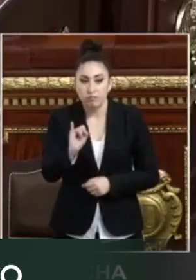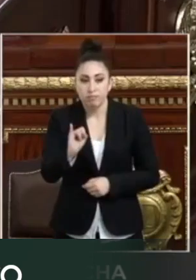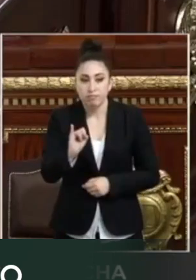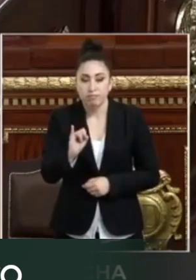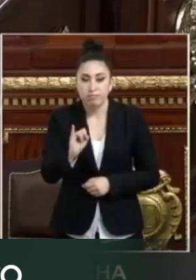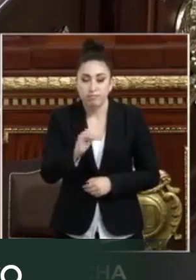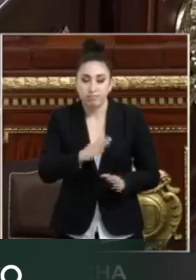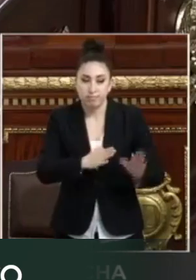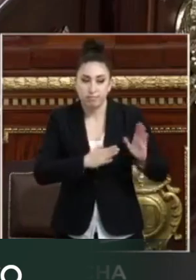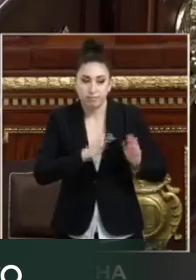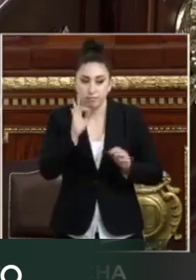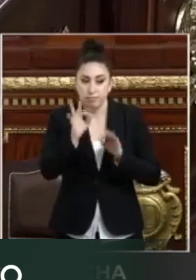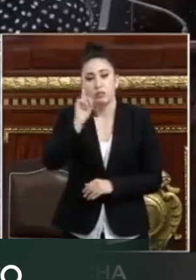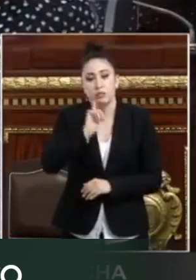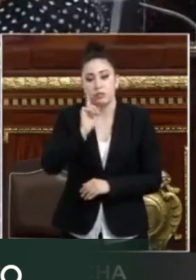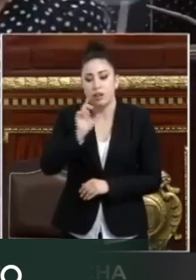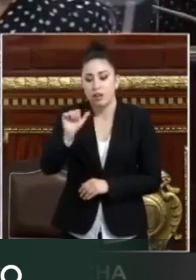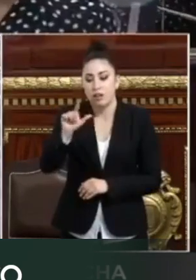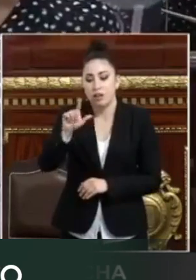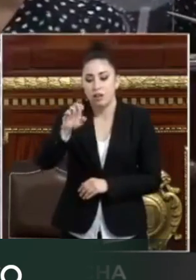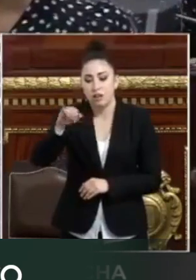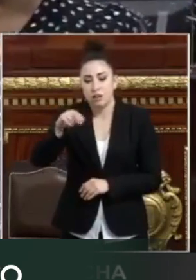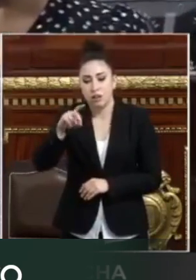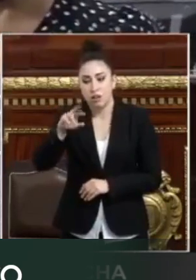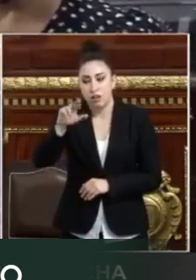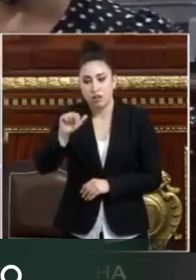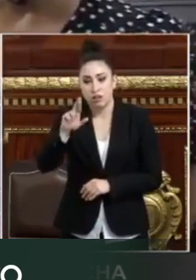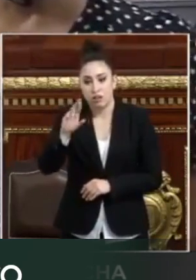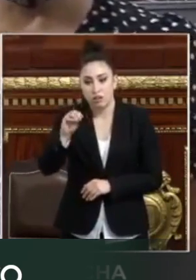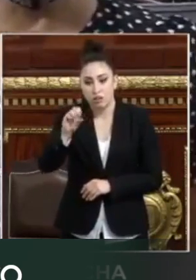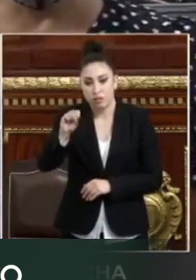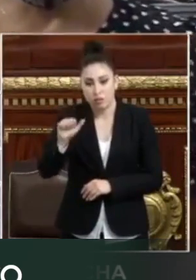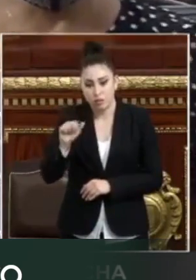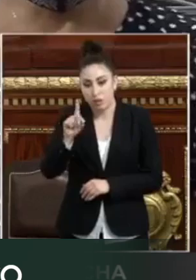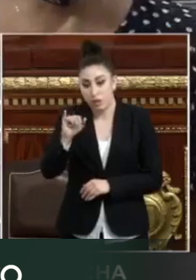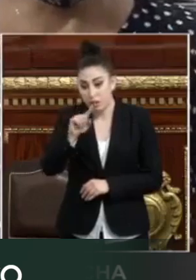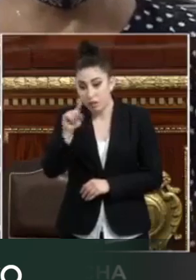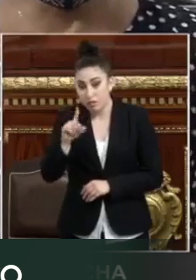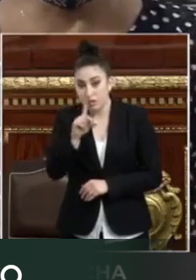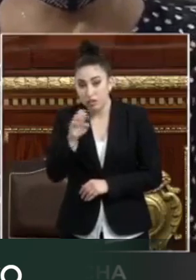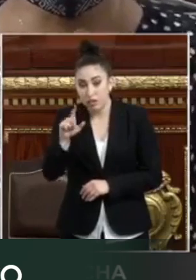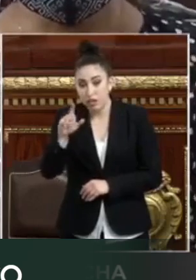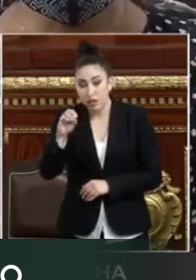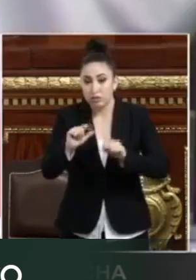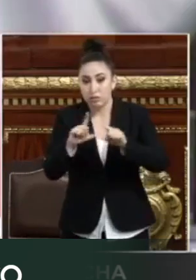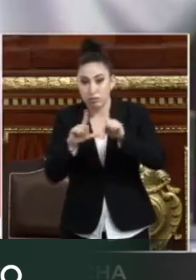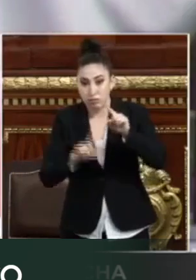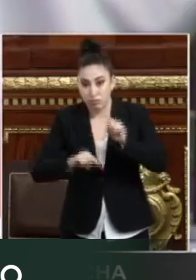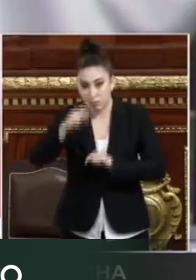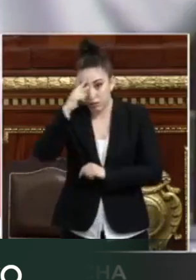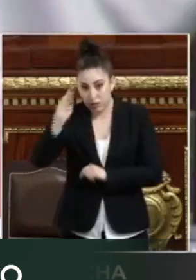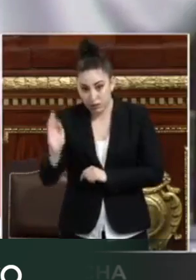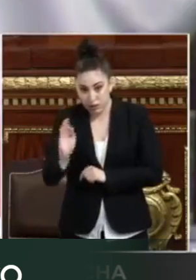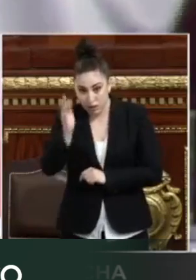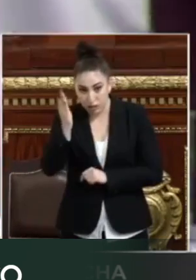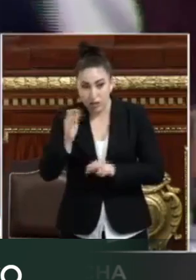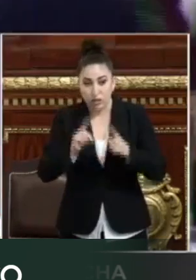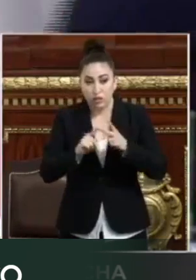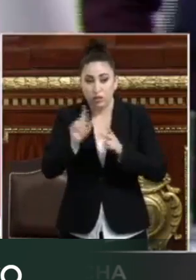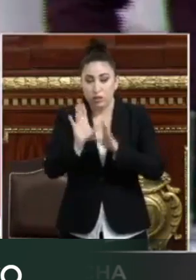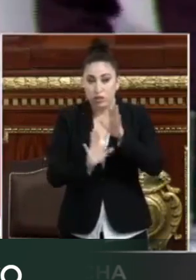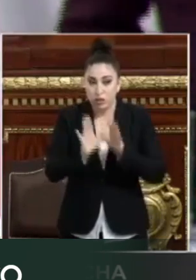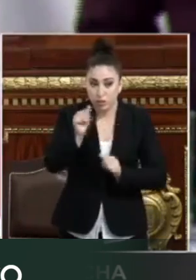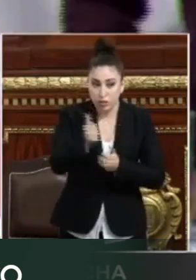Ramón Castro Escobedo y Rosa Alejandra Rodríguez Díaz de León como diputadas y diputados suplentes. El suplente del